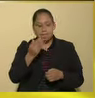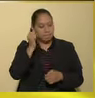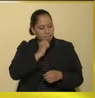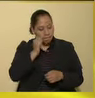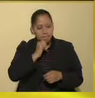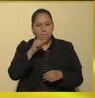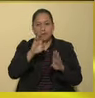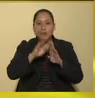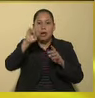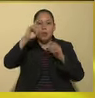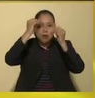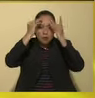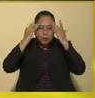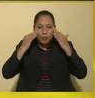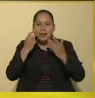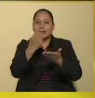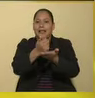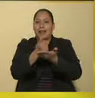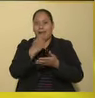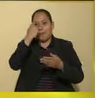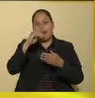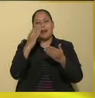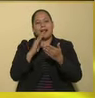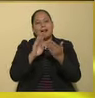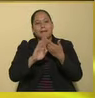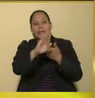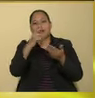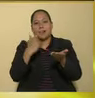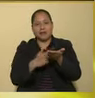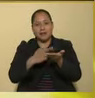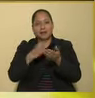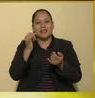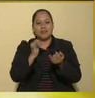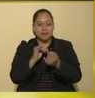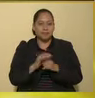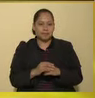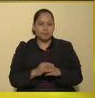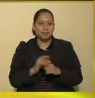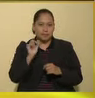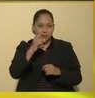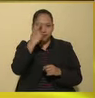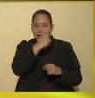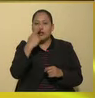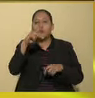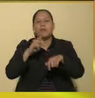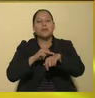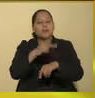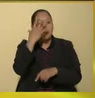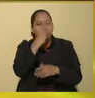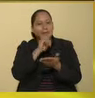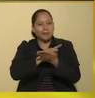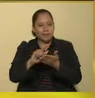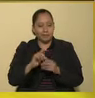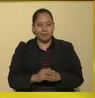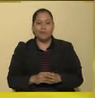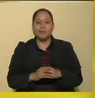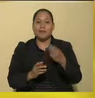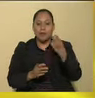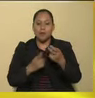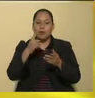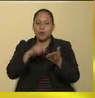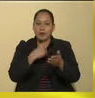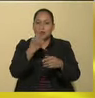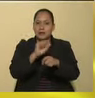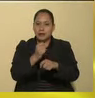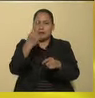porque la sudoración también ayuda a eliminar impurezas. Toxinas. Exacto, en el rostro, entonces su piel va a estar más limpia. Hagan esto una vez a la